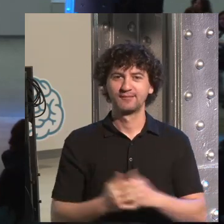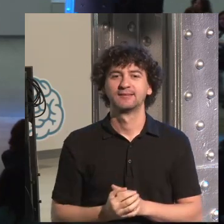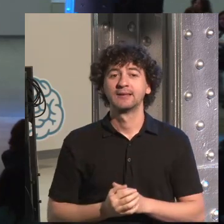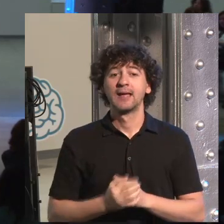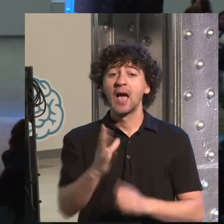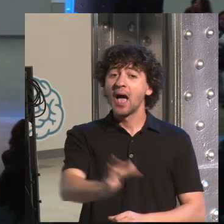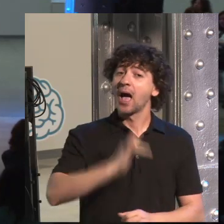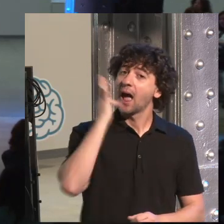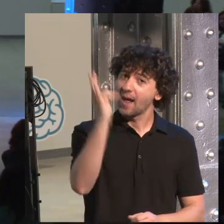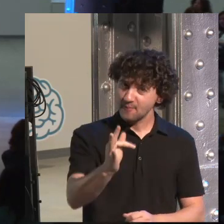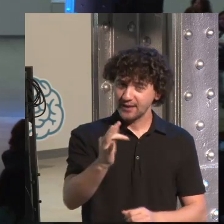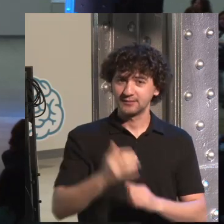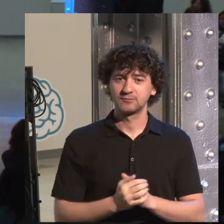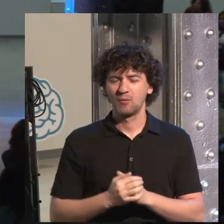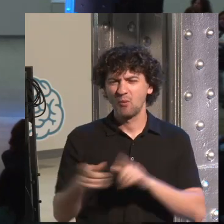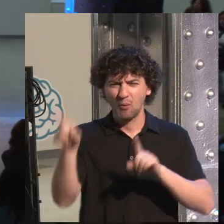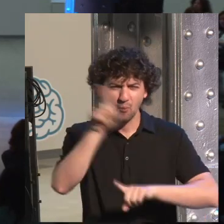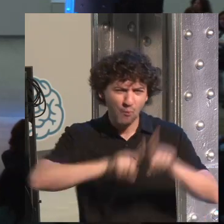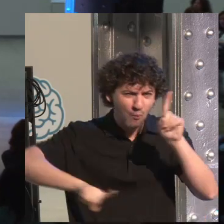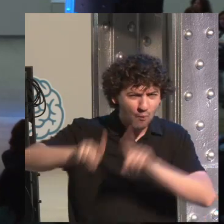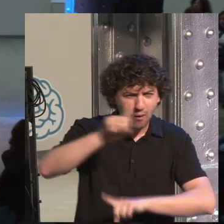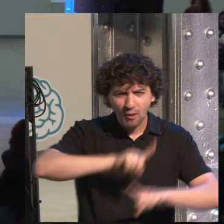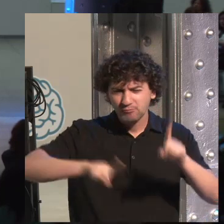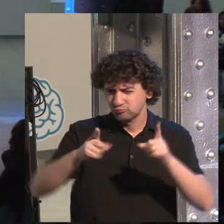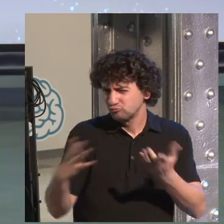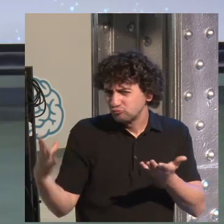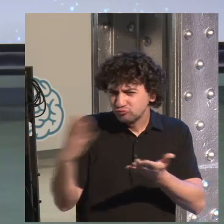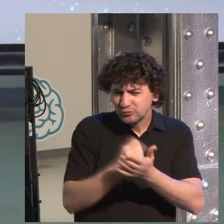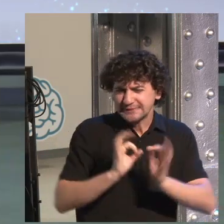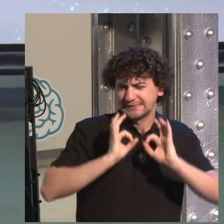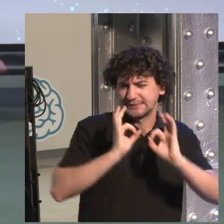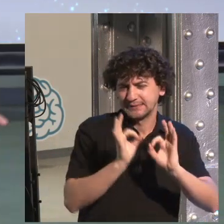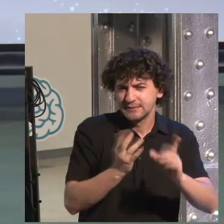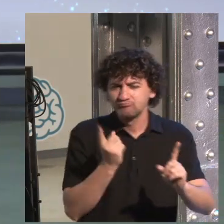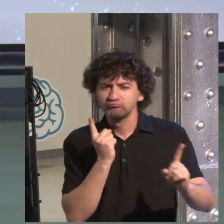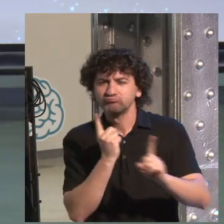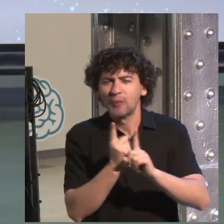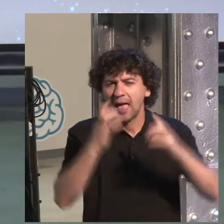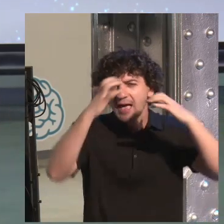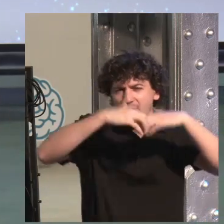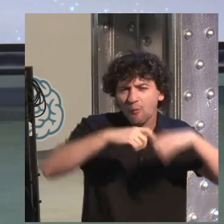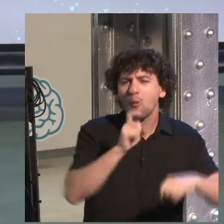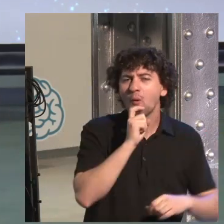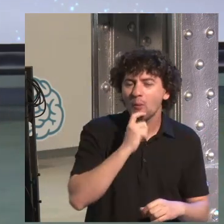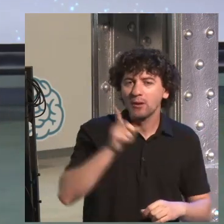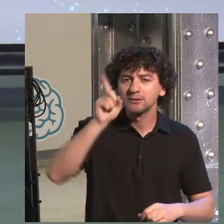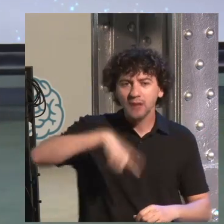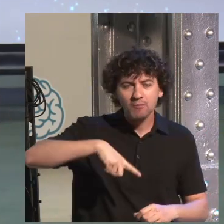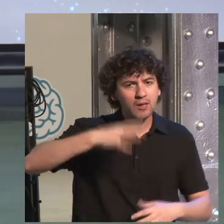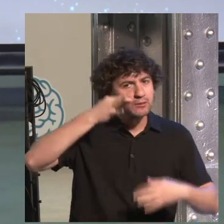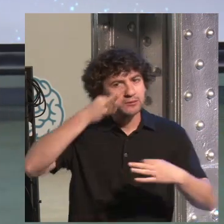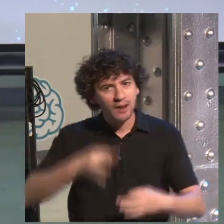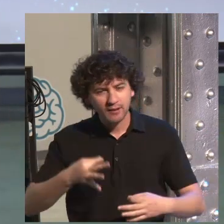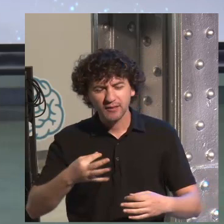que, aparte de todos estos problemas estructurales a los cuales se enfrentaría el cerebro, también hay un hecho que es cierto, que ha